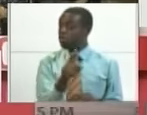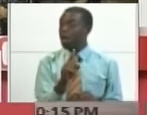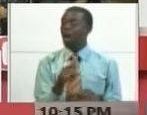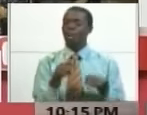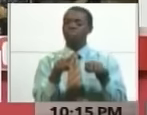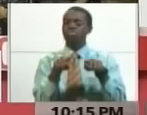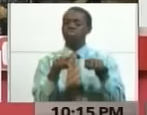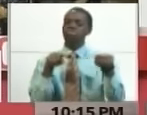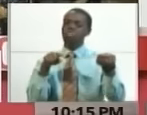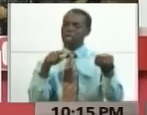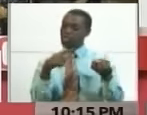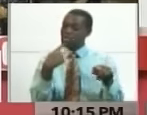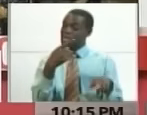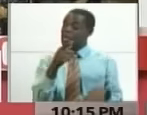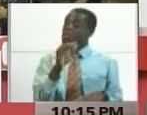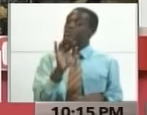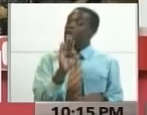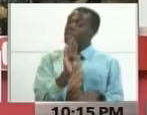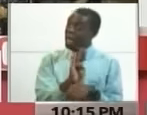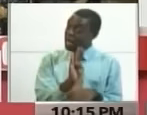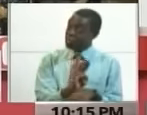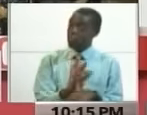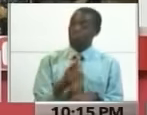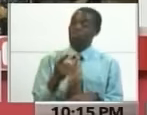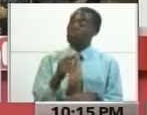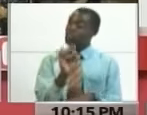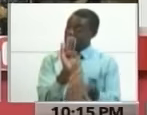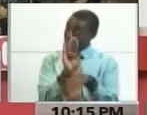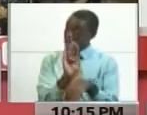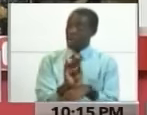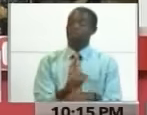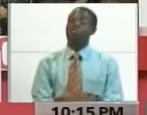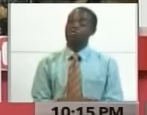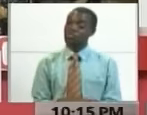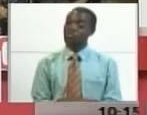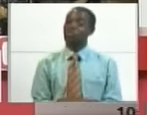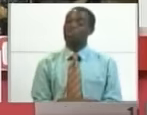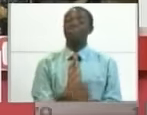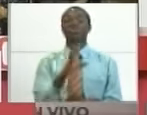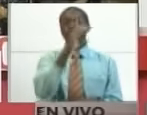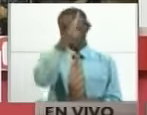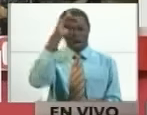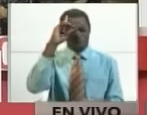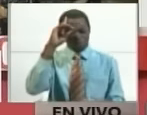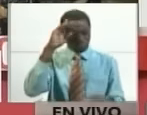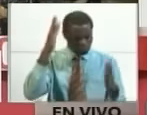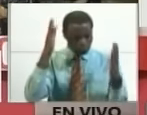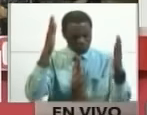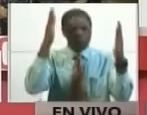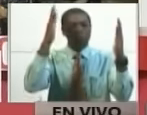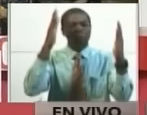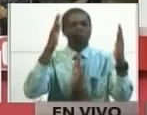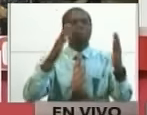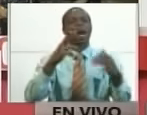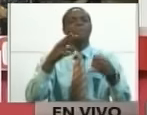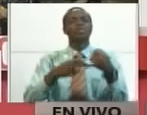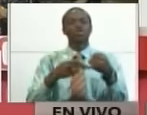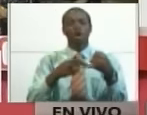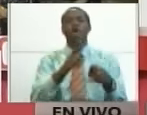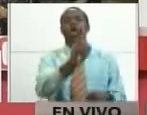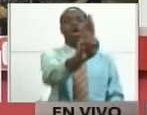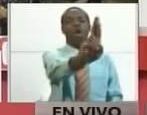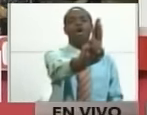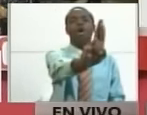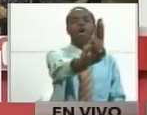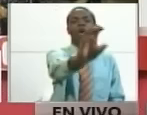retraso. ¿Oíste? Cuidado. Diosdado Cabello Rondón no ha peleado. ¿Qué me dice,